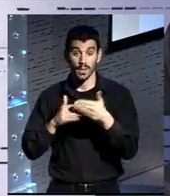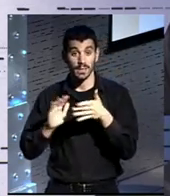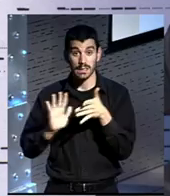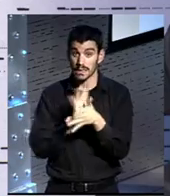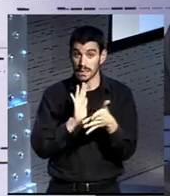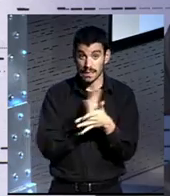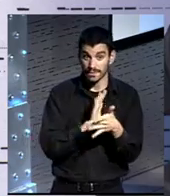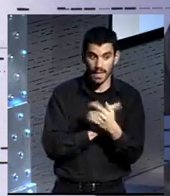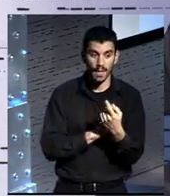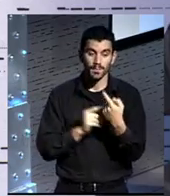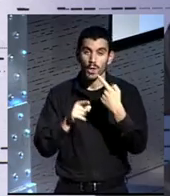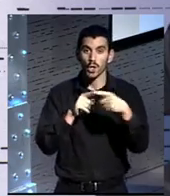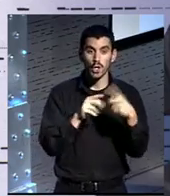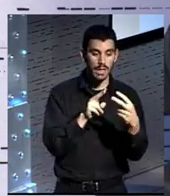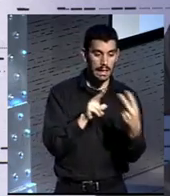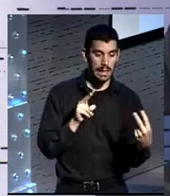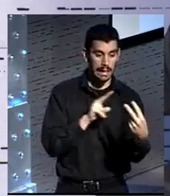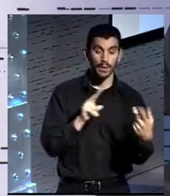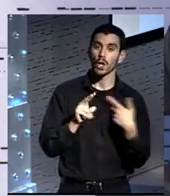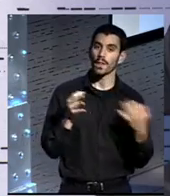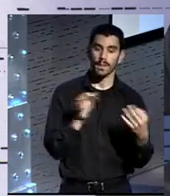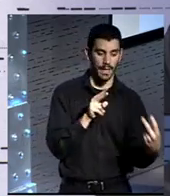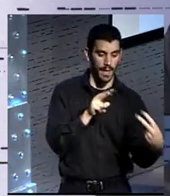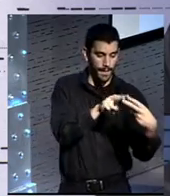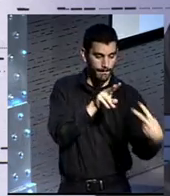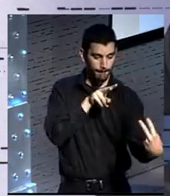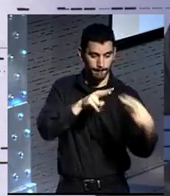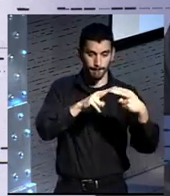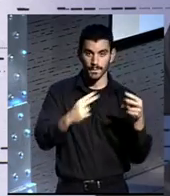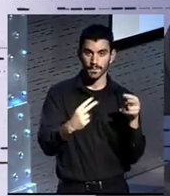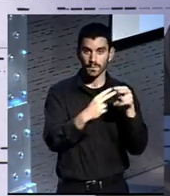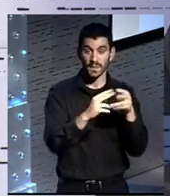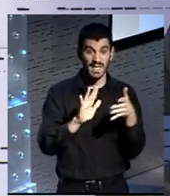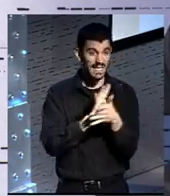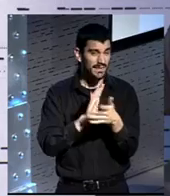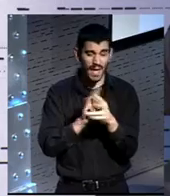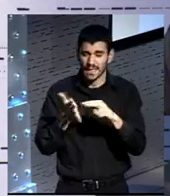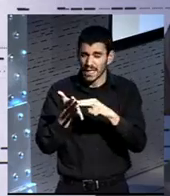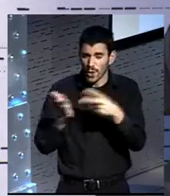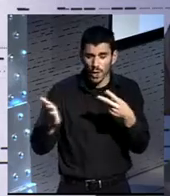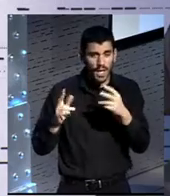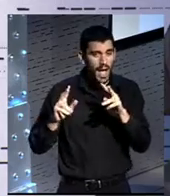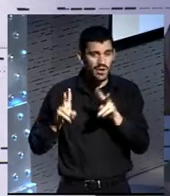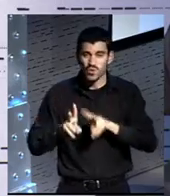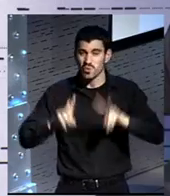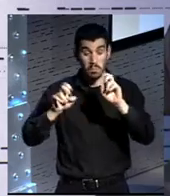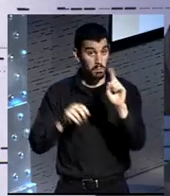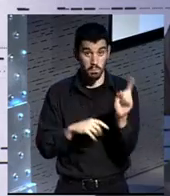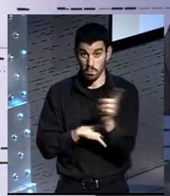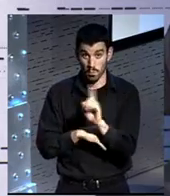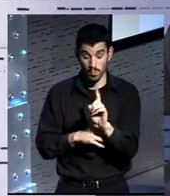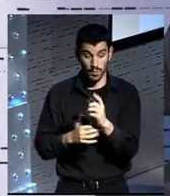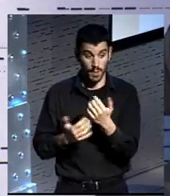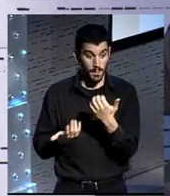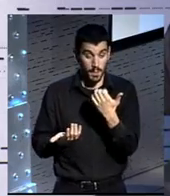the unconnected. Conectar lo que no está conectado. Y no tiene por qué ser siempre tecnología. De hecho, la